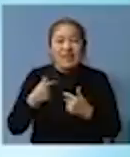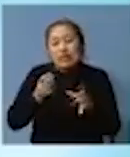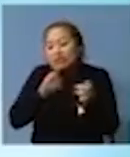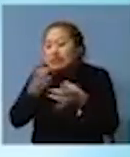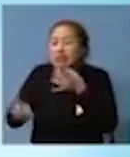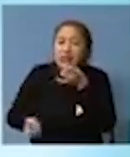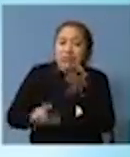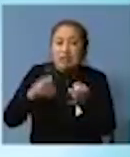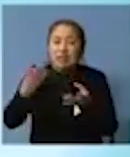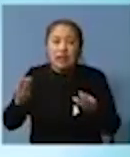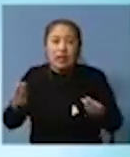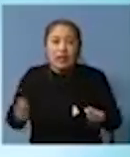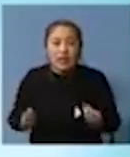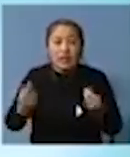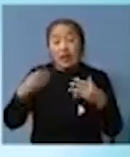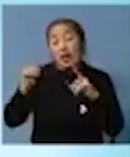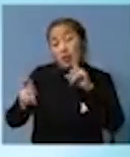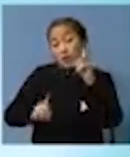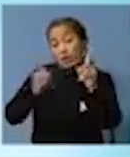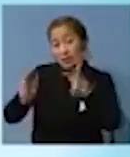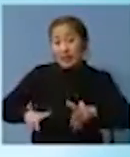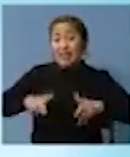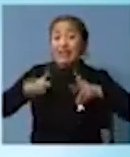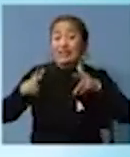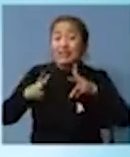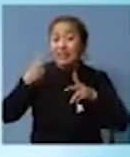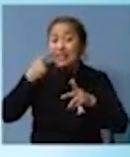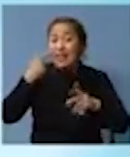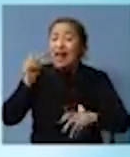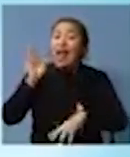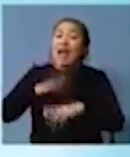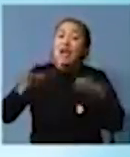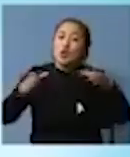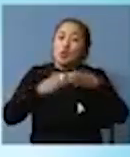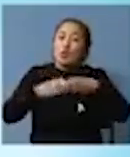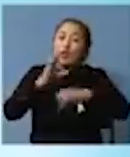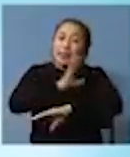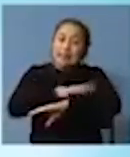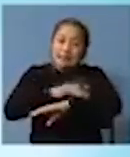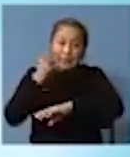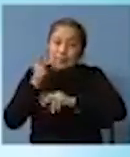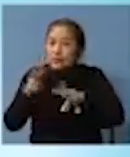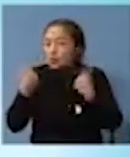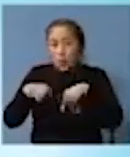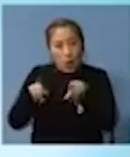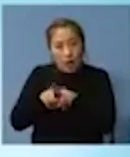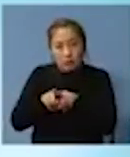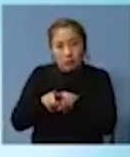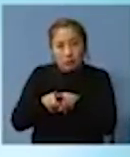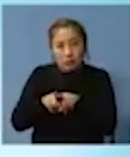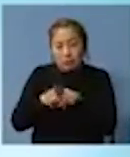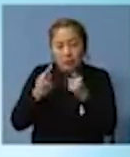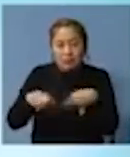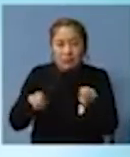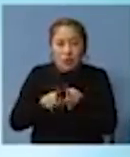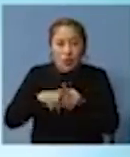critica, ¿no? Y por ahí darle la razón a la izquierda con esto de los mismos, él tiene la misma práctica que los otros, por